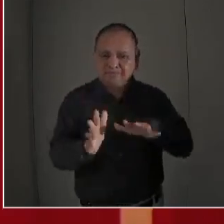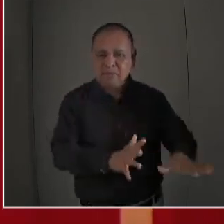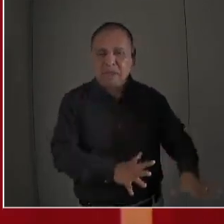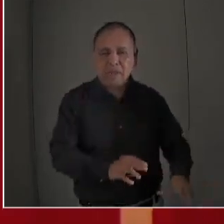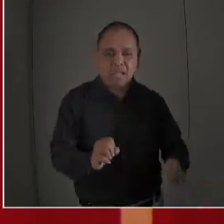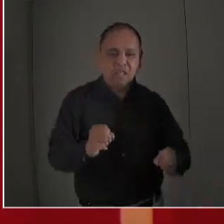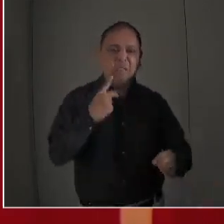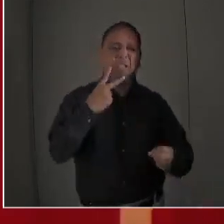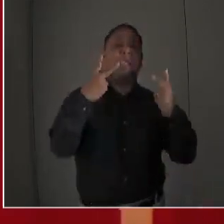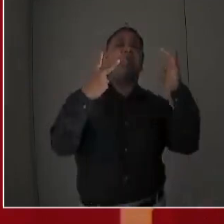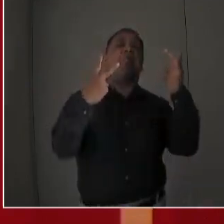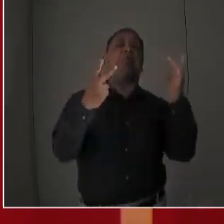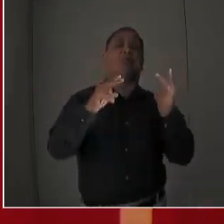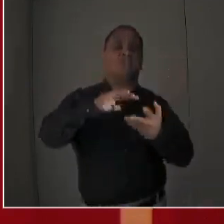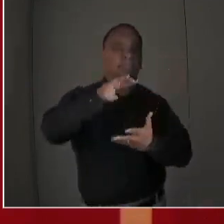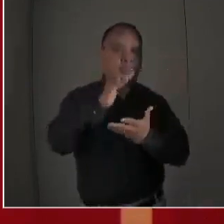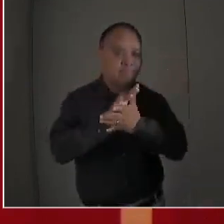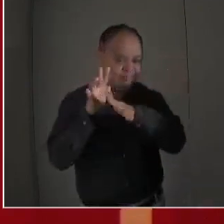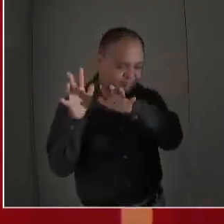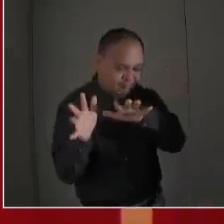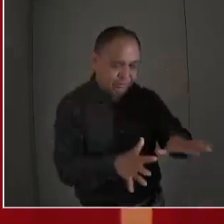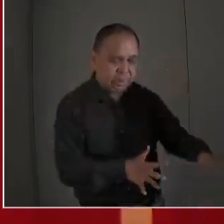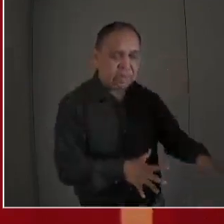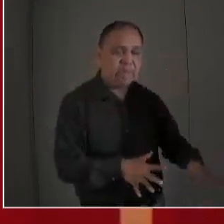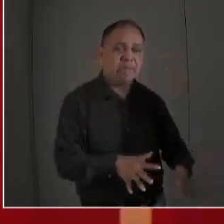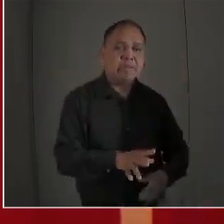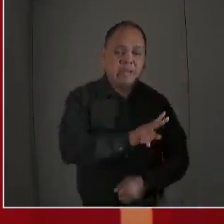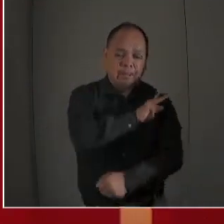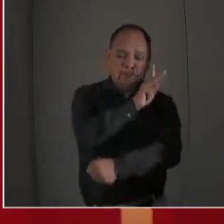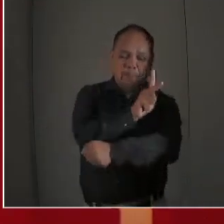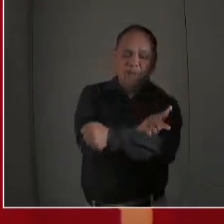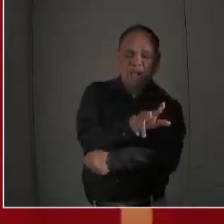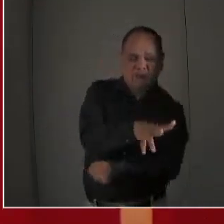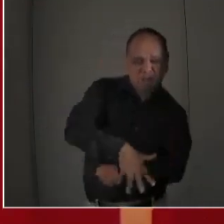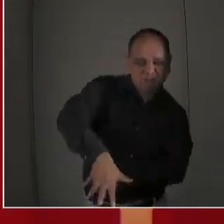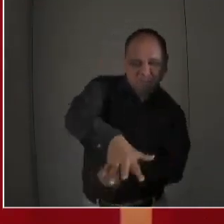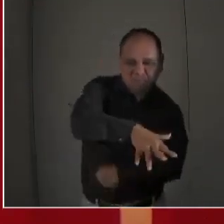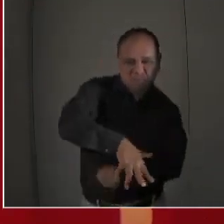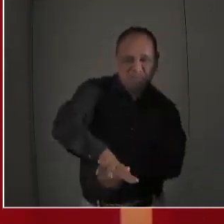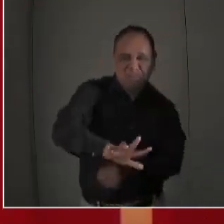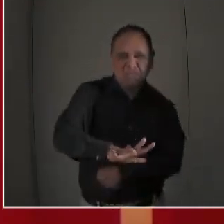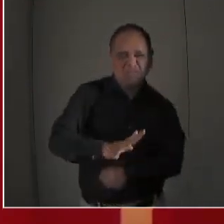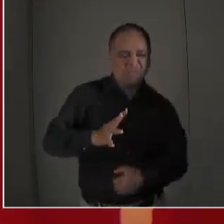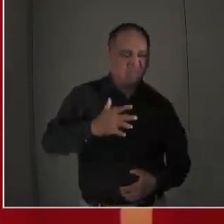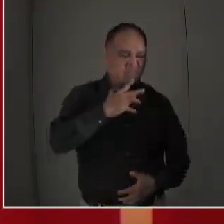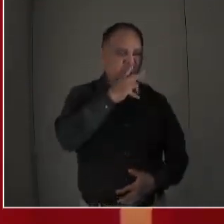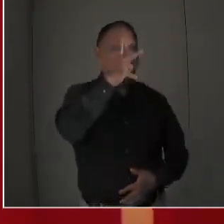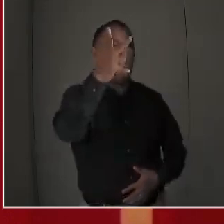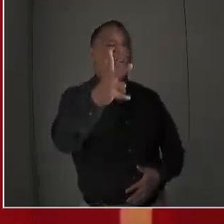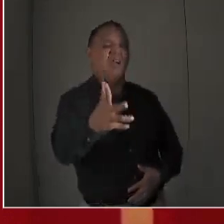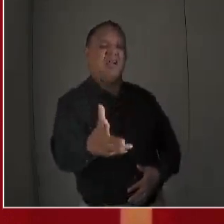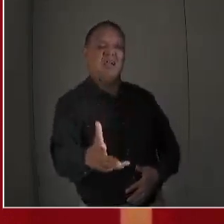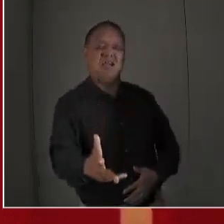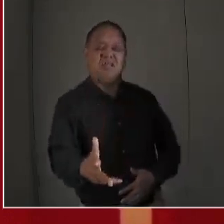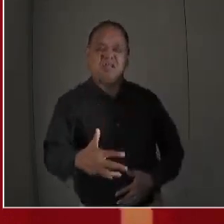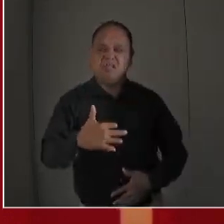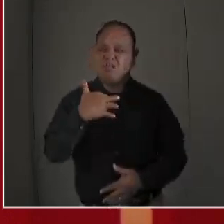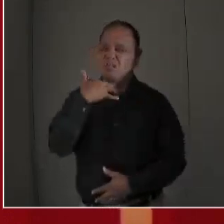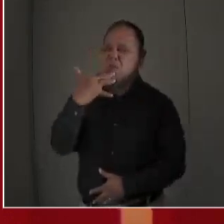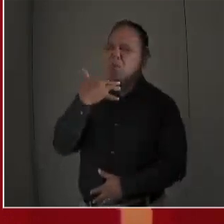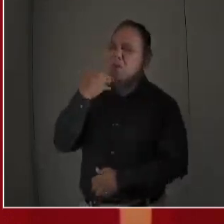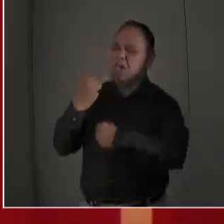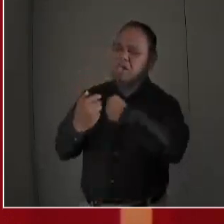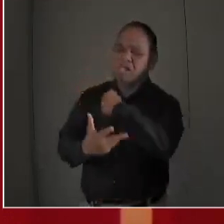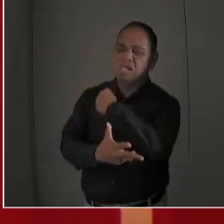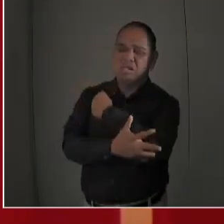prepotencia, la búsqueda del poder por el poder, la soberbia, la corrupción,